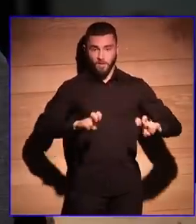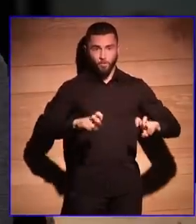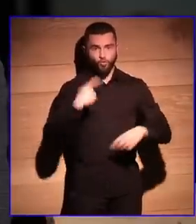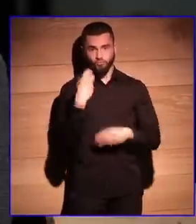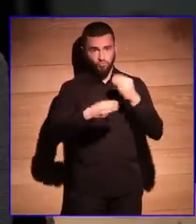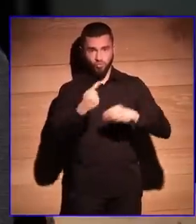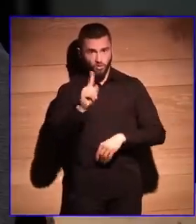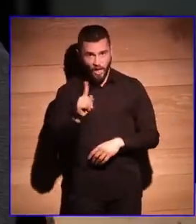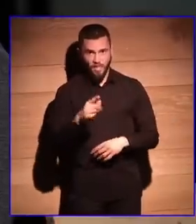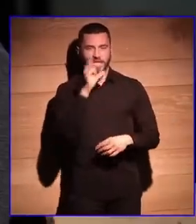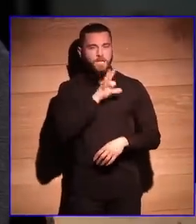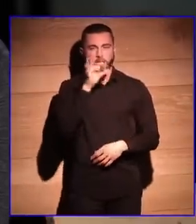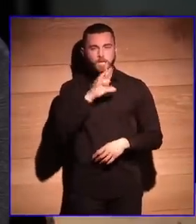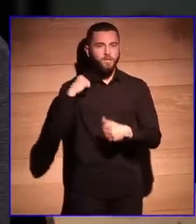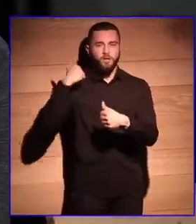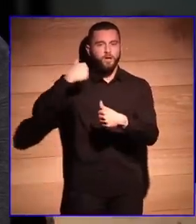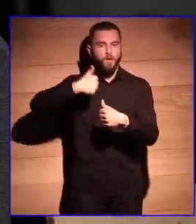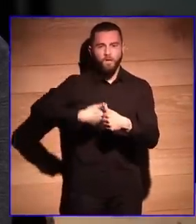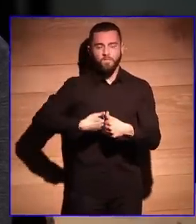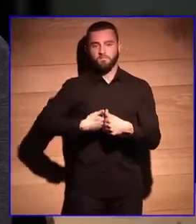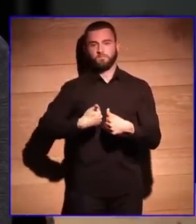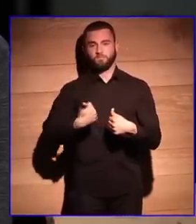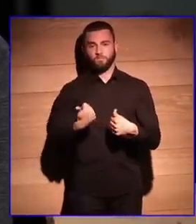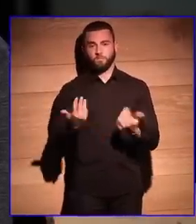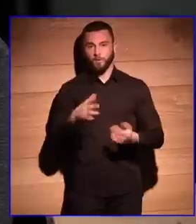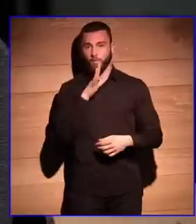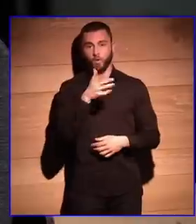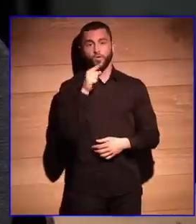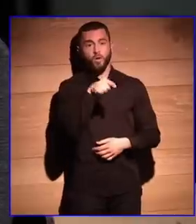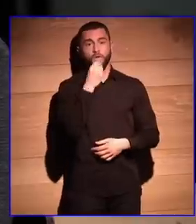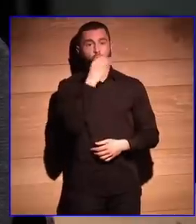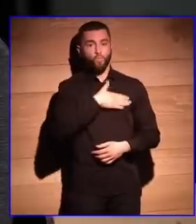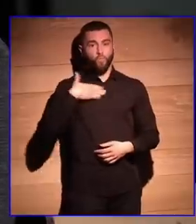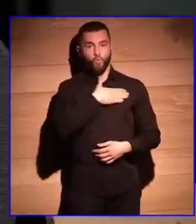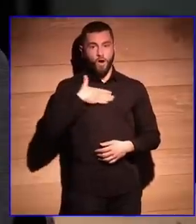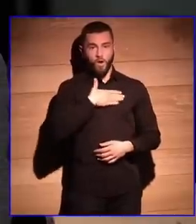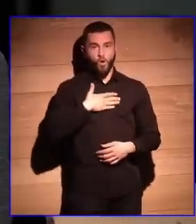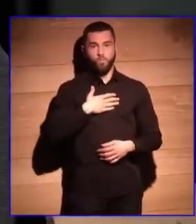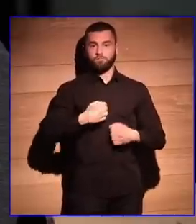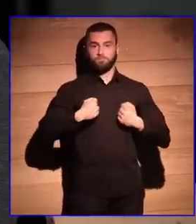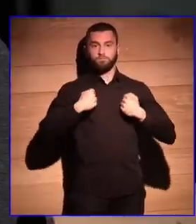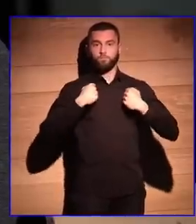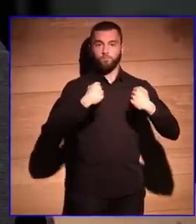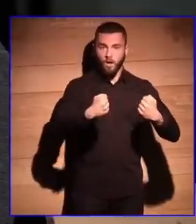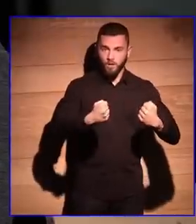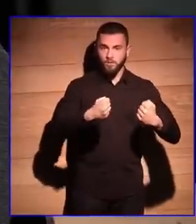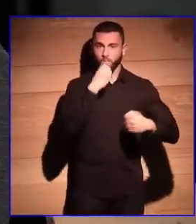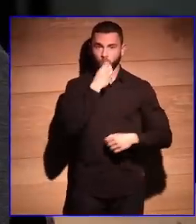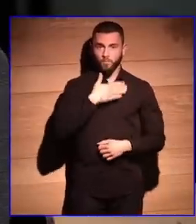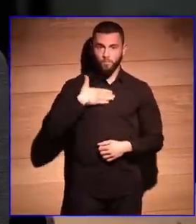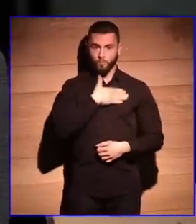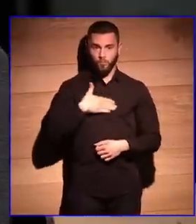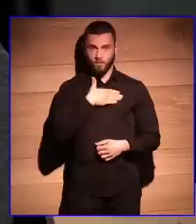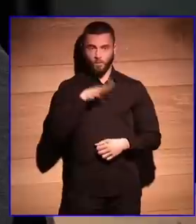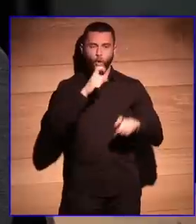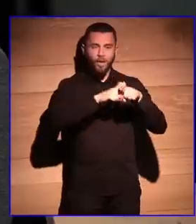sido durante muchos siglos. O sea, la razón por la que el bueno era noble o era fuerte es precisamente porque se habla de